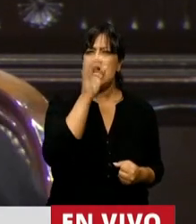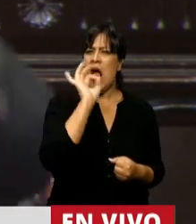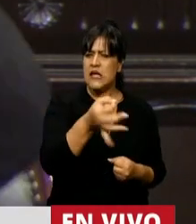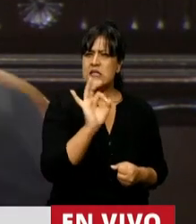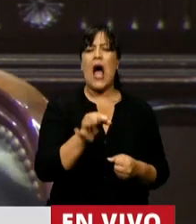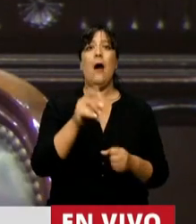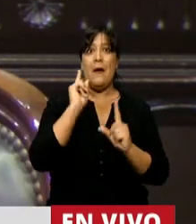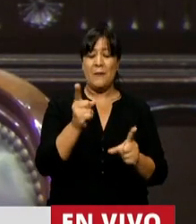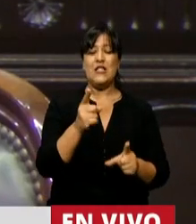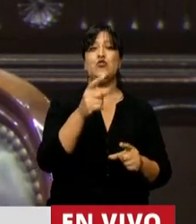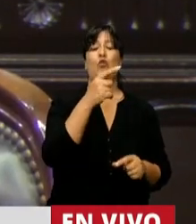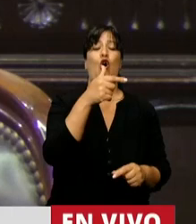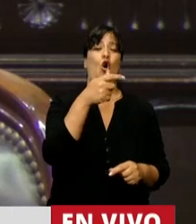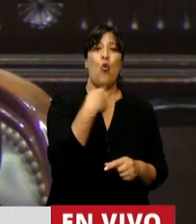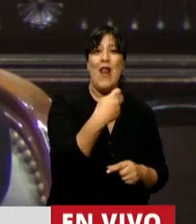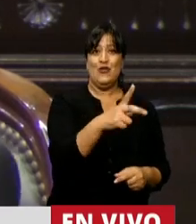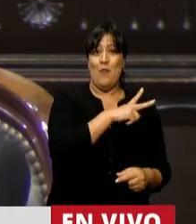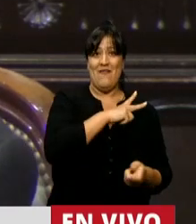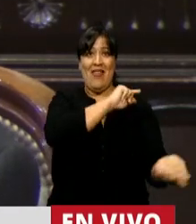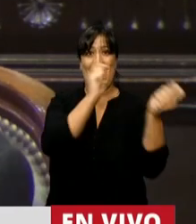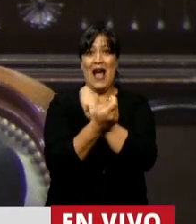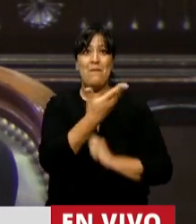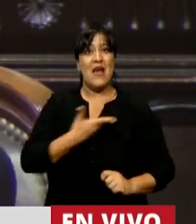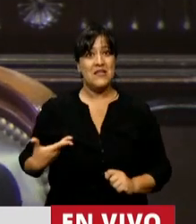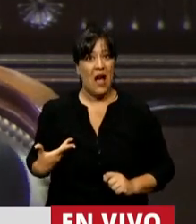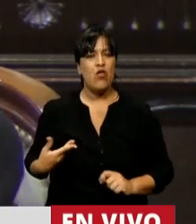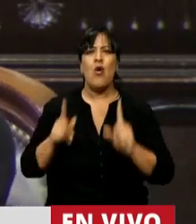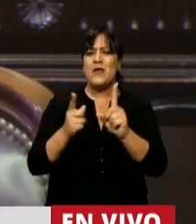haberle sacado a las AFJP que anunciaban en los